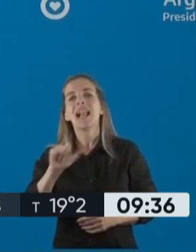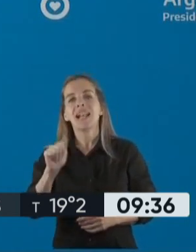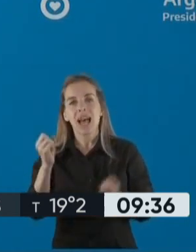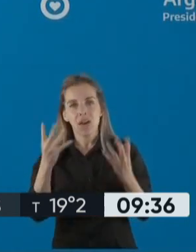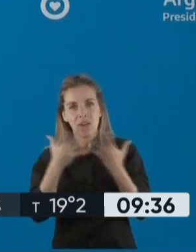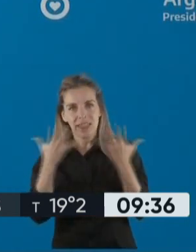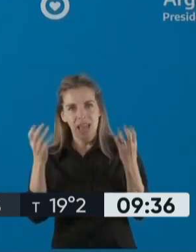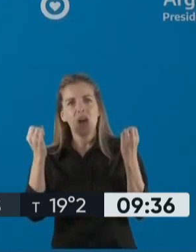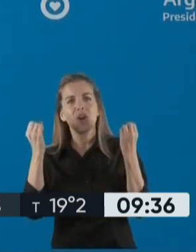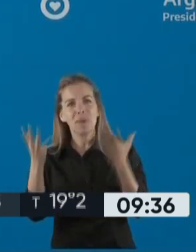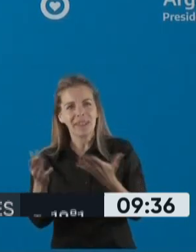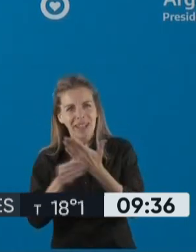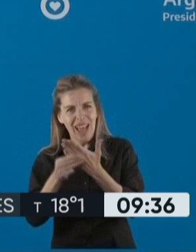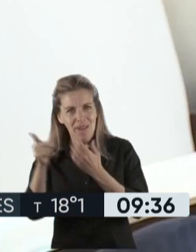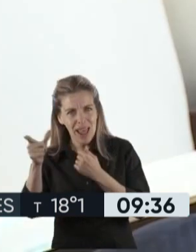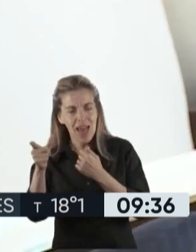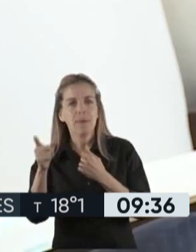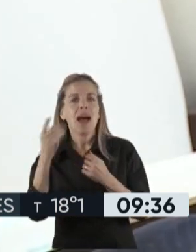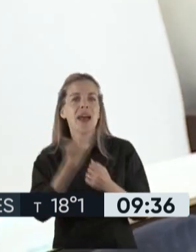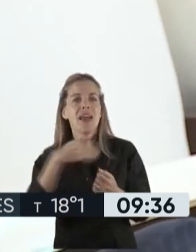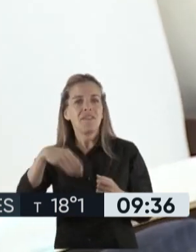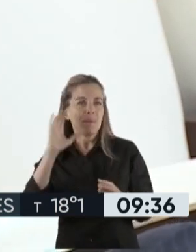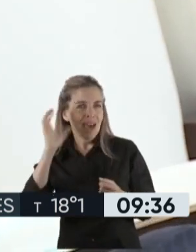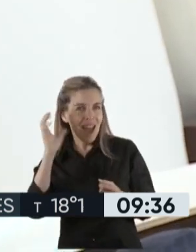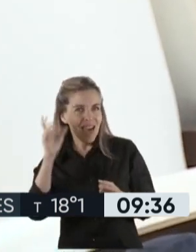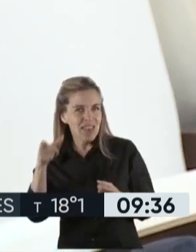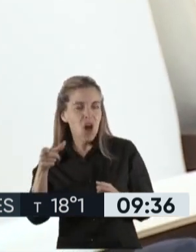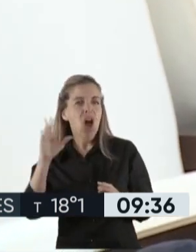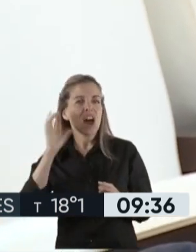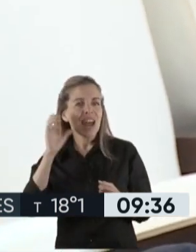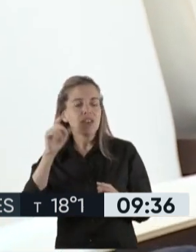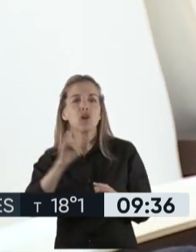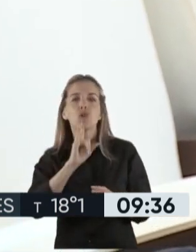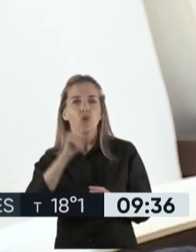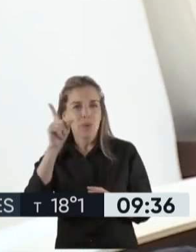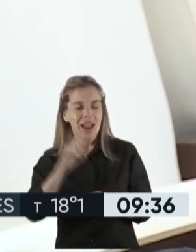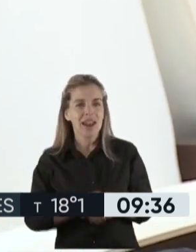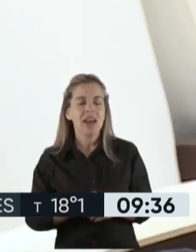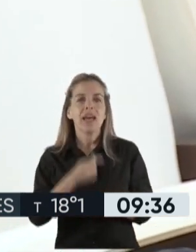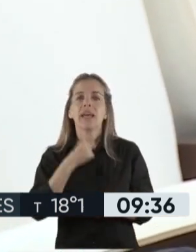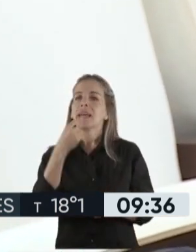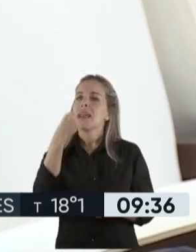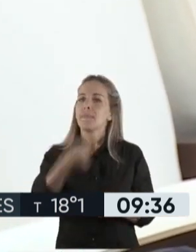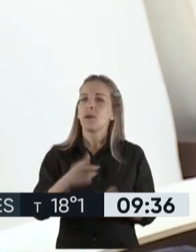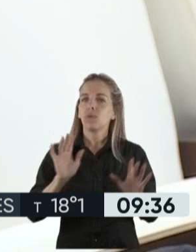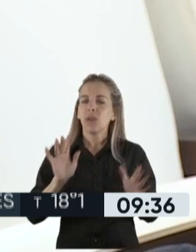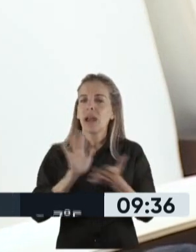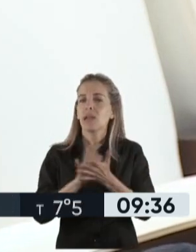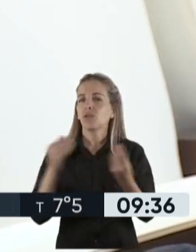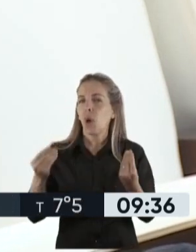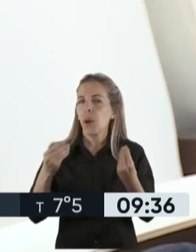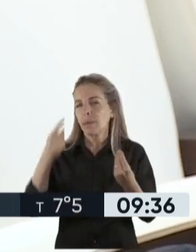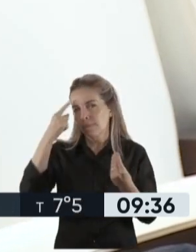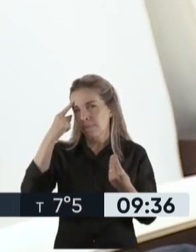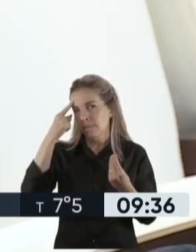está, portavoz? ¿Cómo le va, Juan Pablo? Para FM Concierto y 92.7 de Mi Radio Tucumán. Quería consultarla con respecto a la